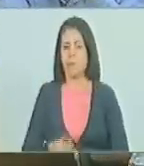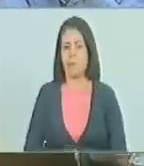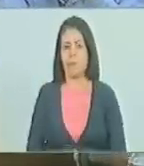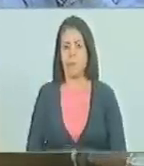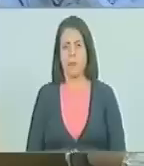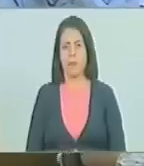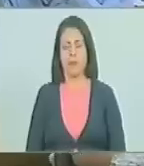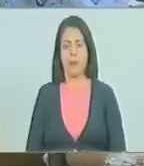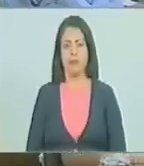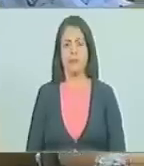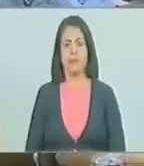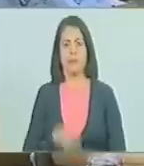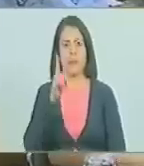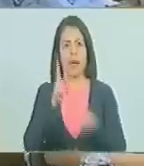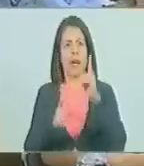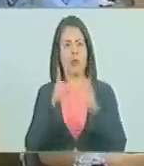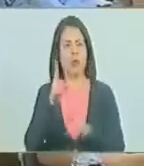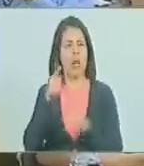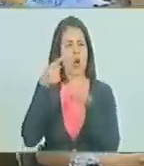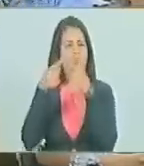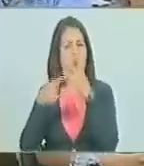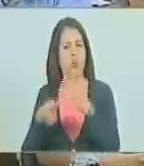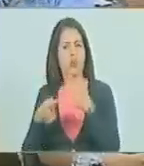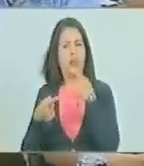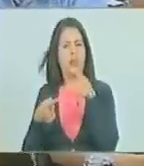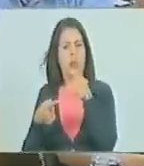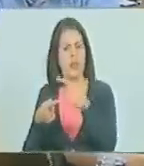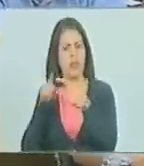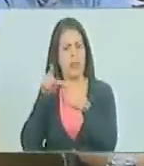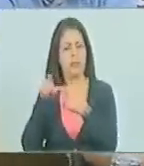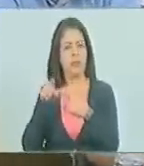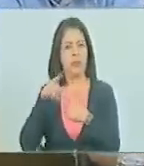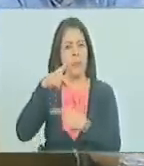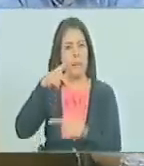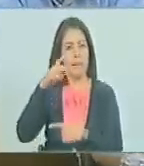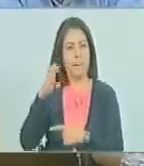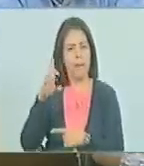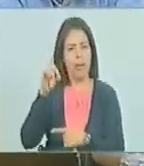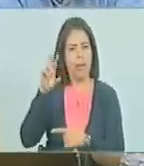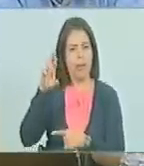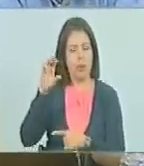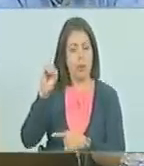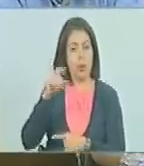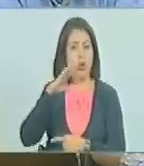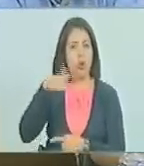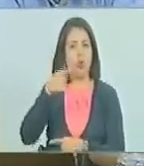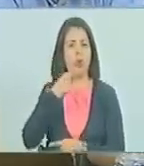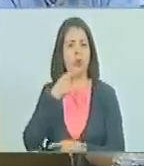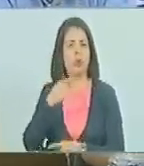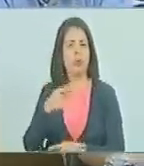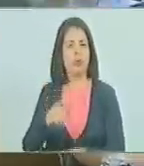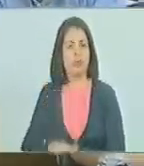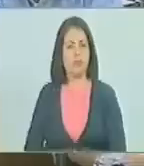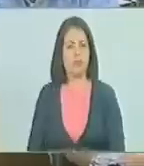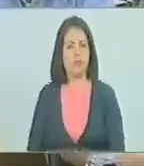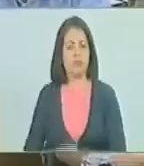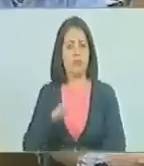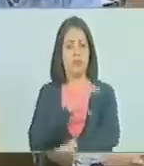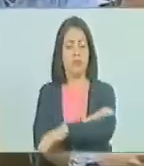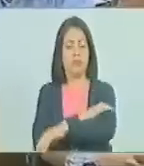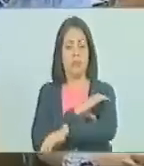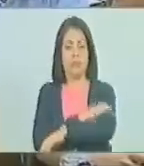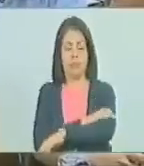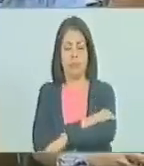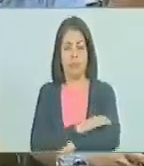respecto a algunas aseveraciones que hizo Pedro Infante. Cuando habla de la